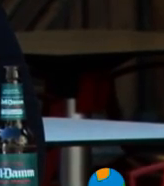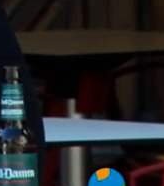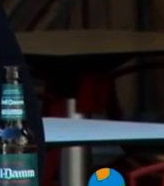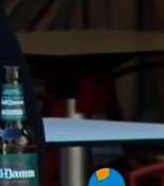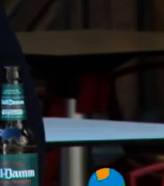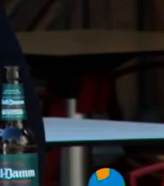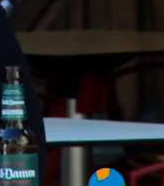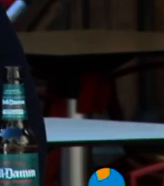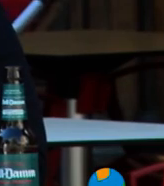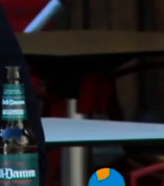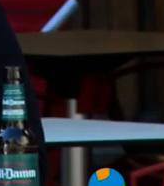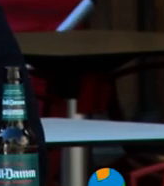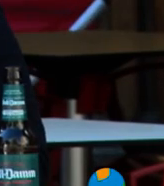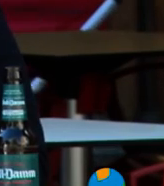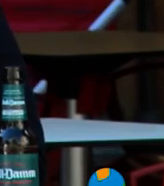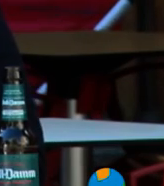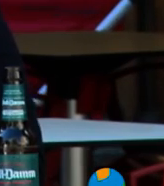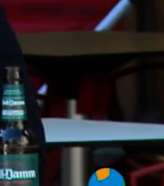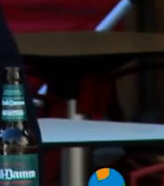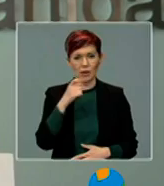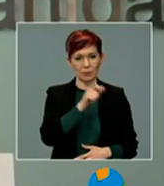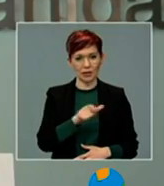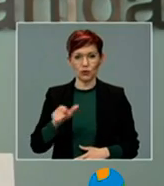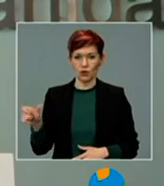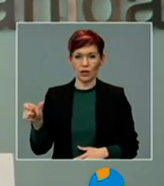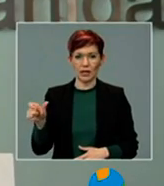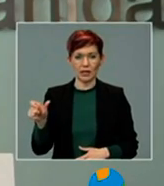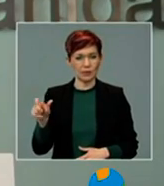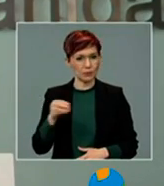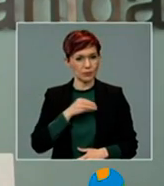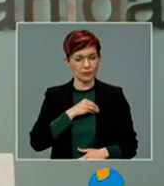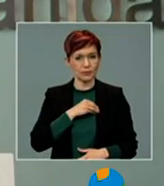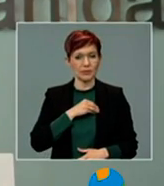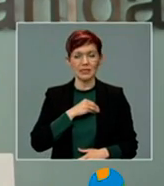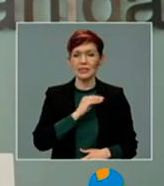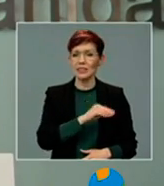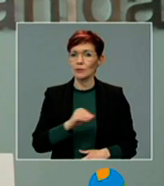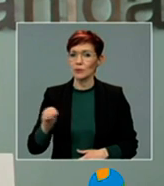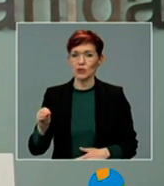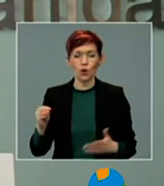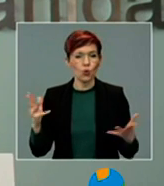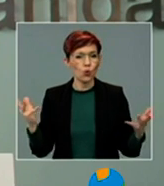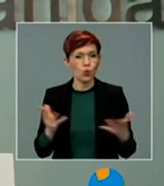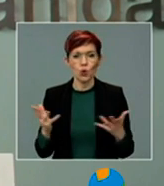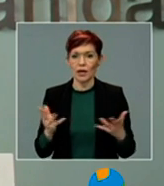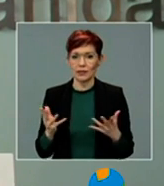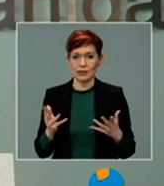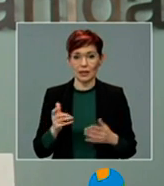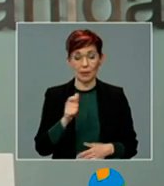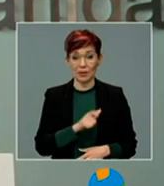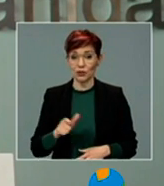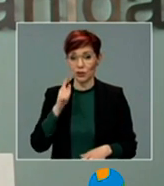lo decía el doctor Jaime Pérez, que insistía una vez más. Hacemos pues un llamamiento urgente a la población para que